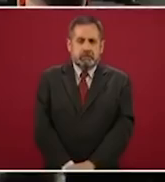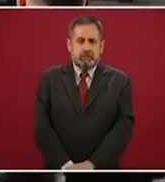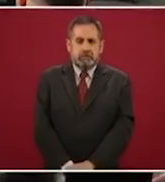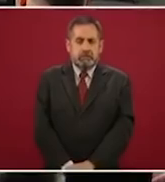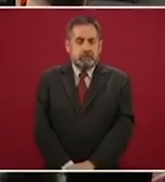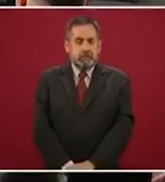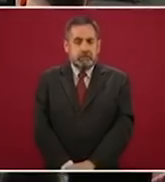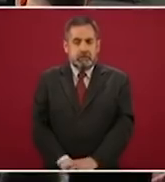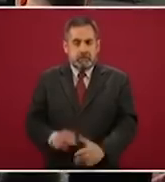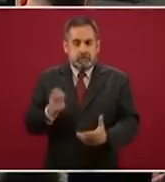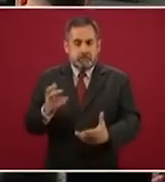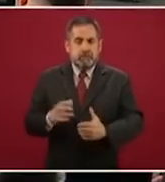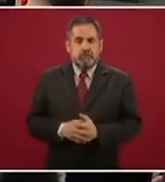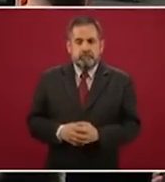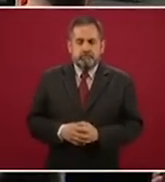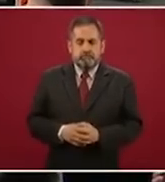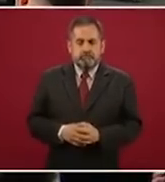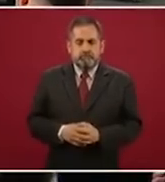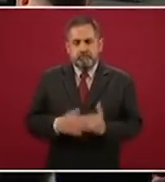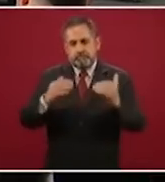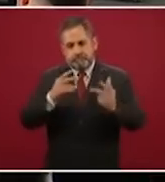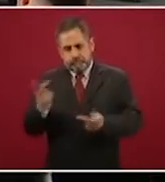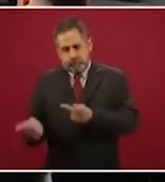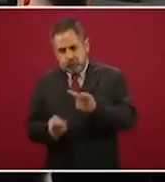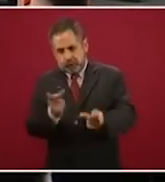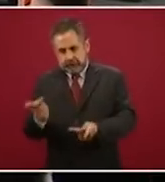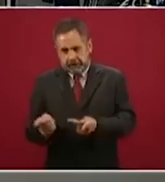Bueno, pues abrimos.